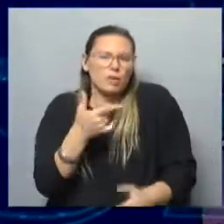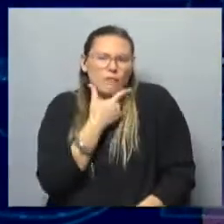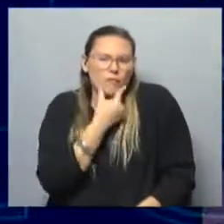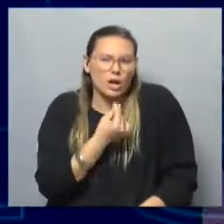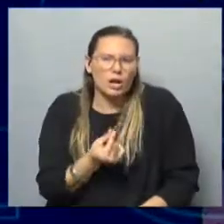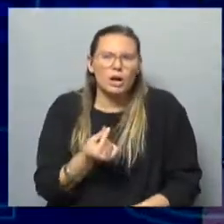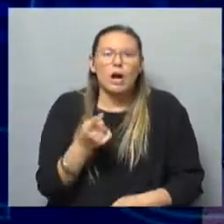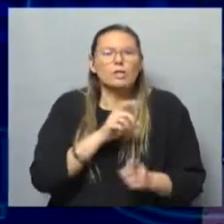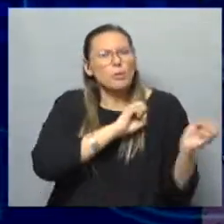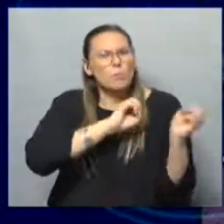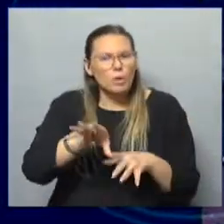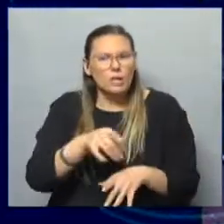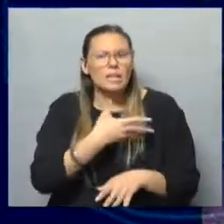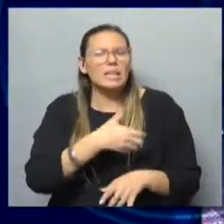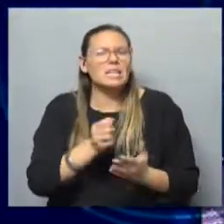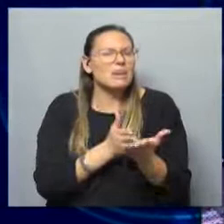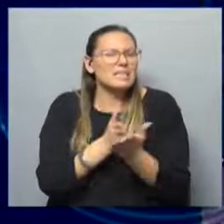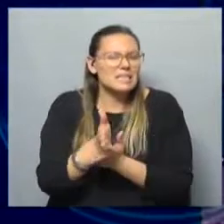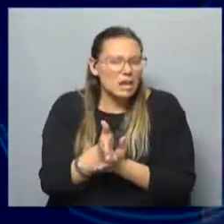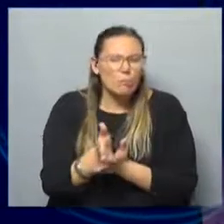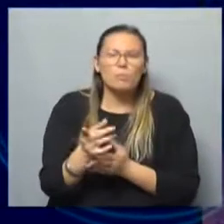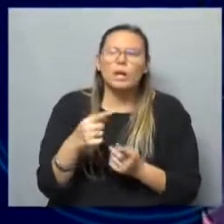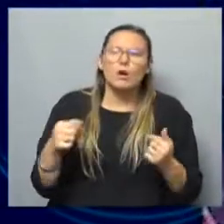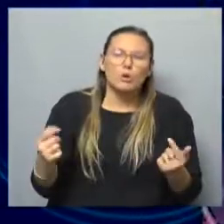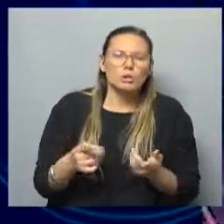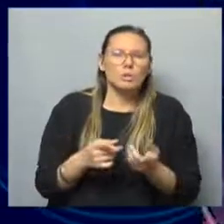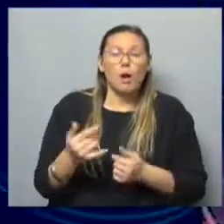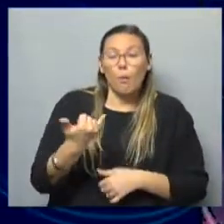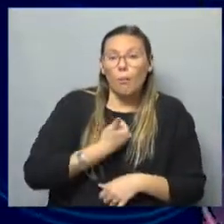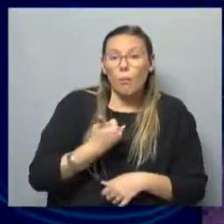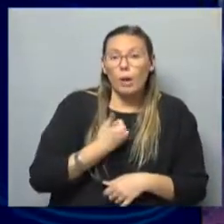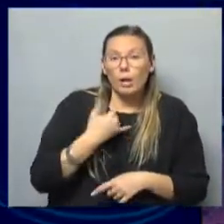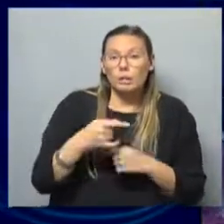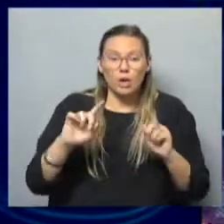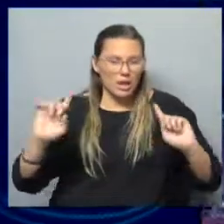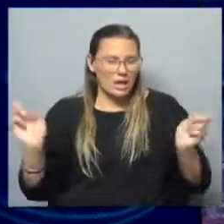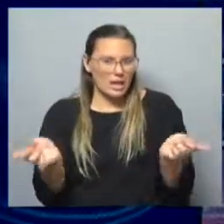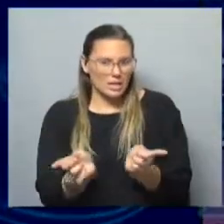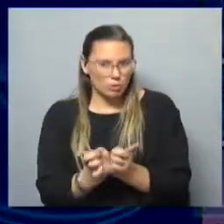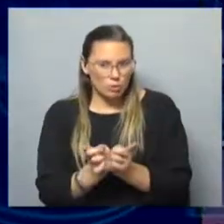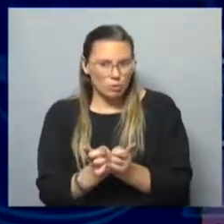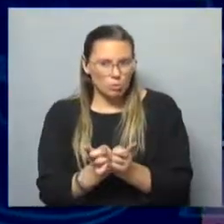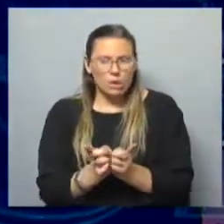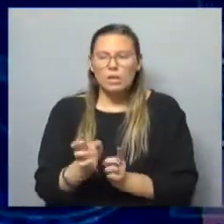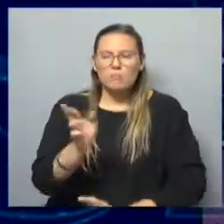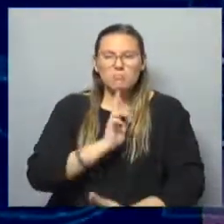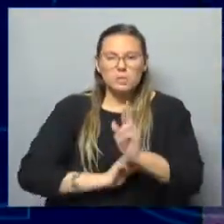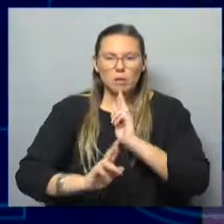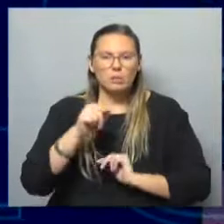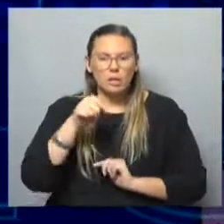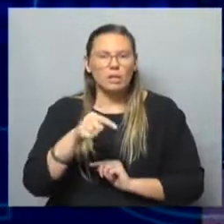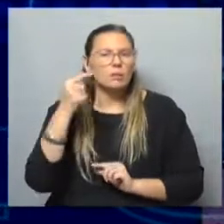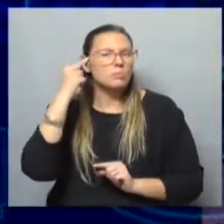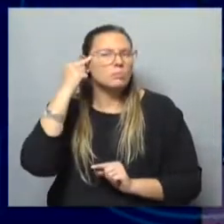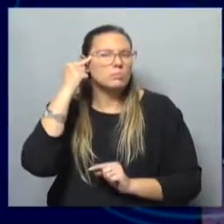bueno, si una vez te mudaste, ¿qué te llevas siempre? Cosas así. A medida que nos cuentan, nosotros hacemos un resumen de las cosas que nos dijeron y a partir de ahí